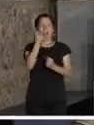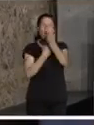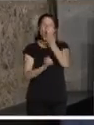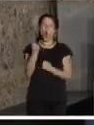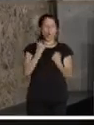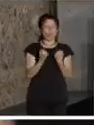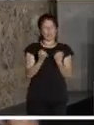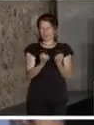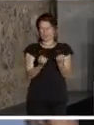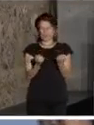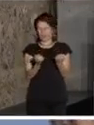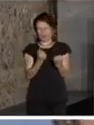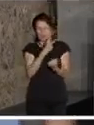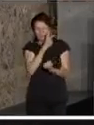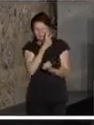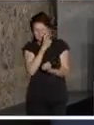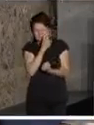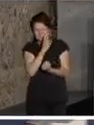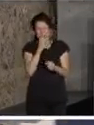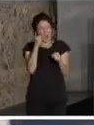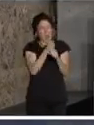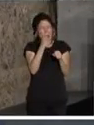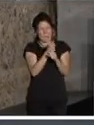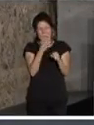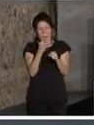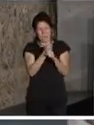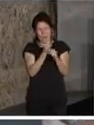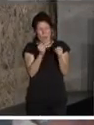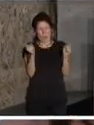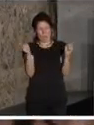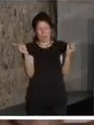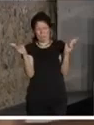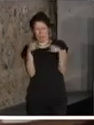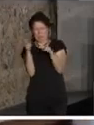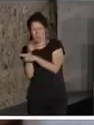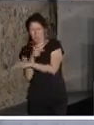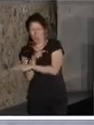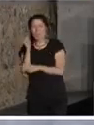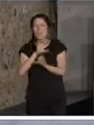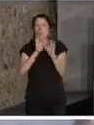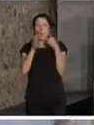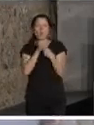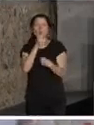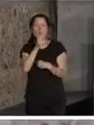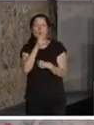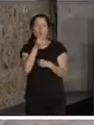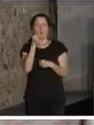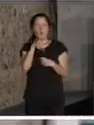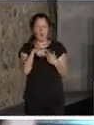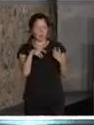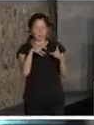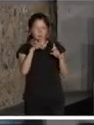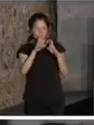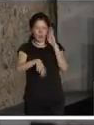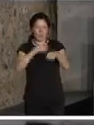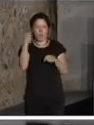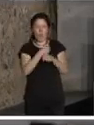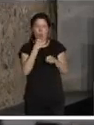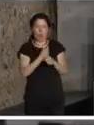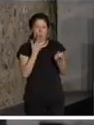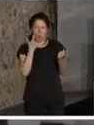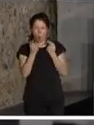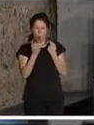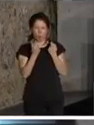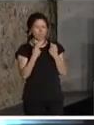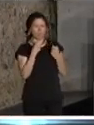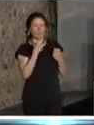la economía que iba a provocar desempleo también el partido socialista intentó quitarnos el control de la reforma laboral cuando